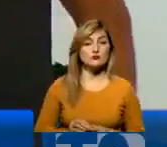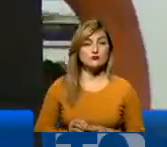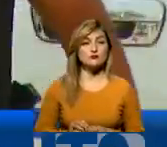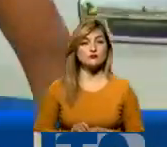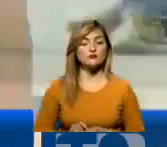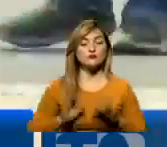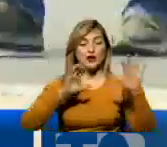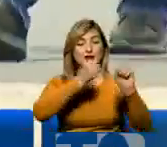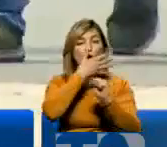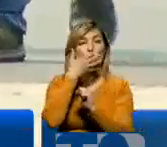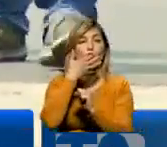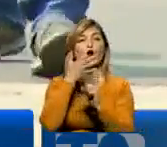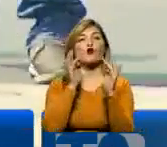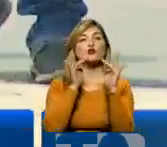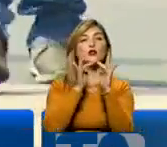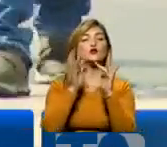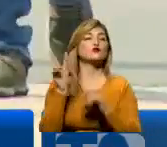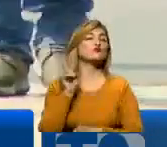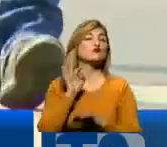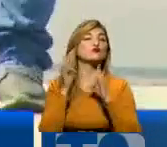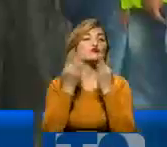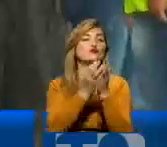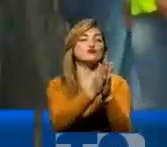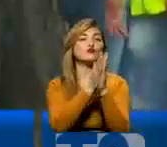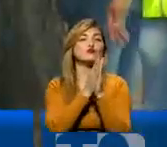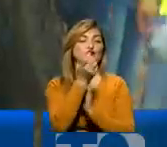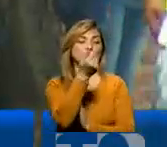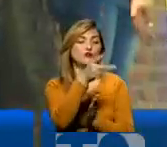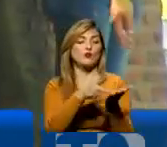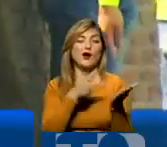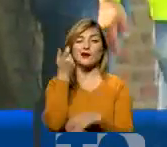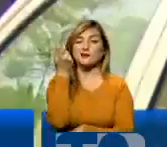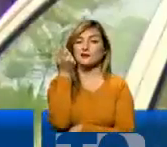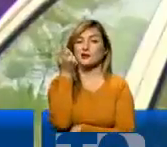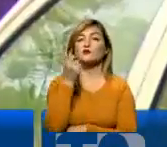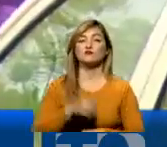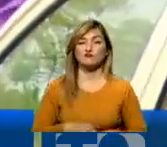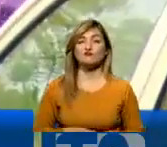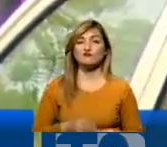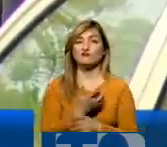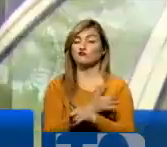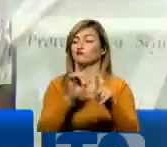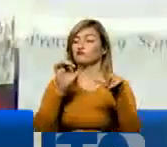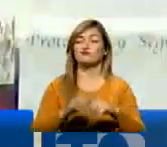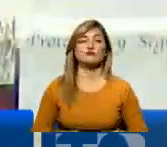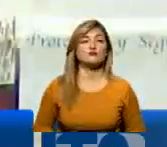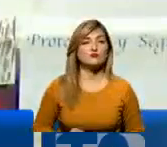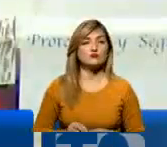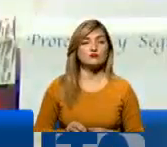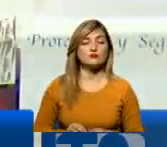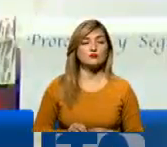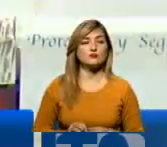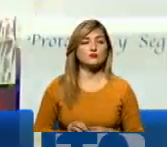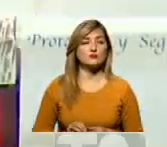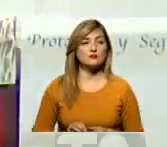se habrían comunicado ya con la familia de la víctima para solicitar una fuerte cantidad de dinero a cambio de su liberación. Joana